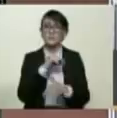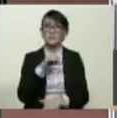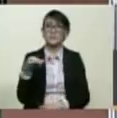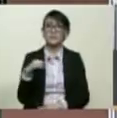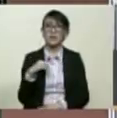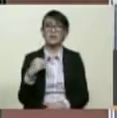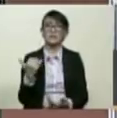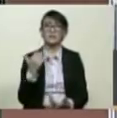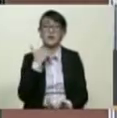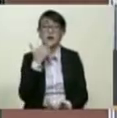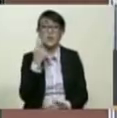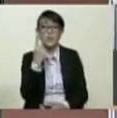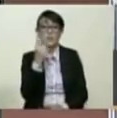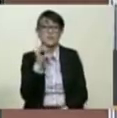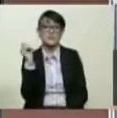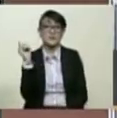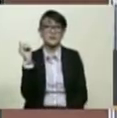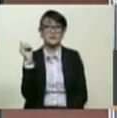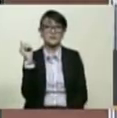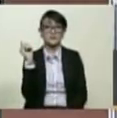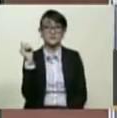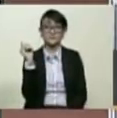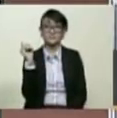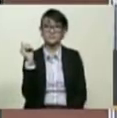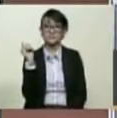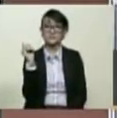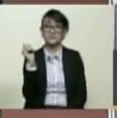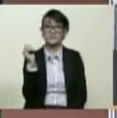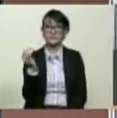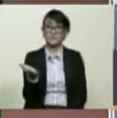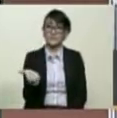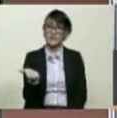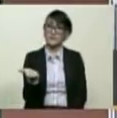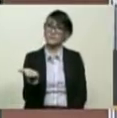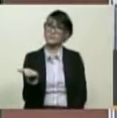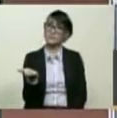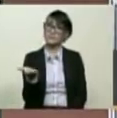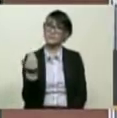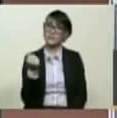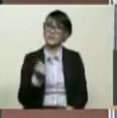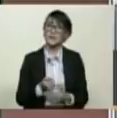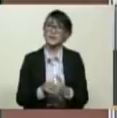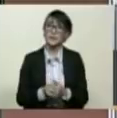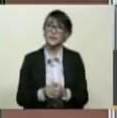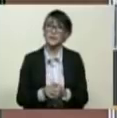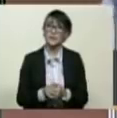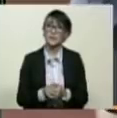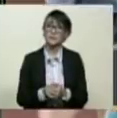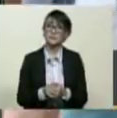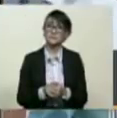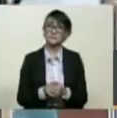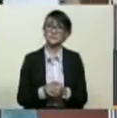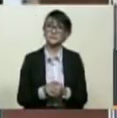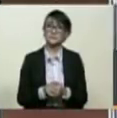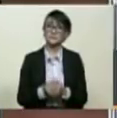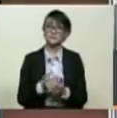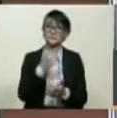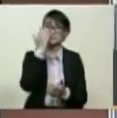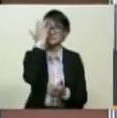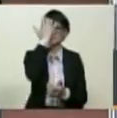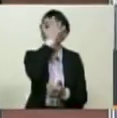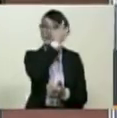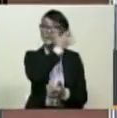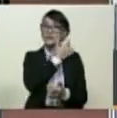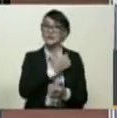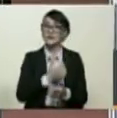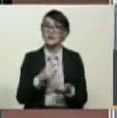si alguna vez, una vez, se les ha solicitado algún tipo de, o se les han sido sometidos a algún